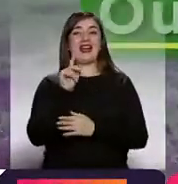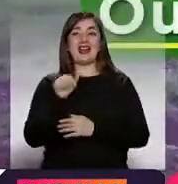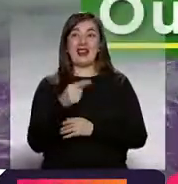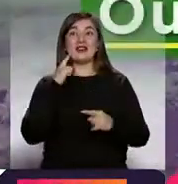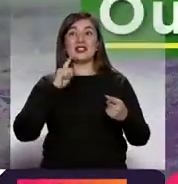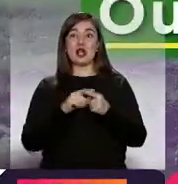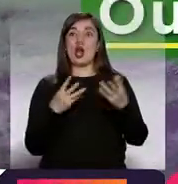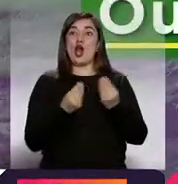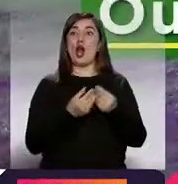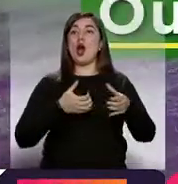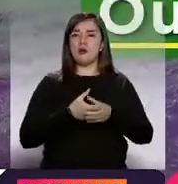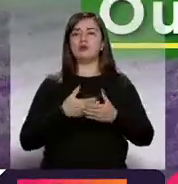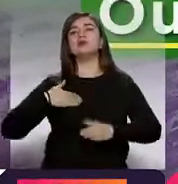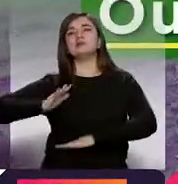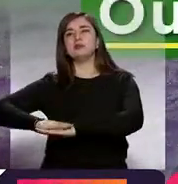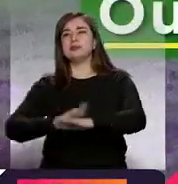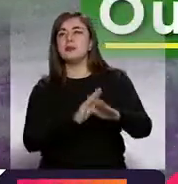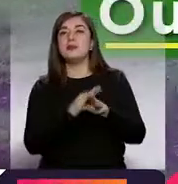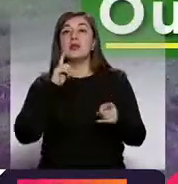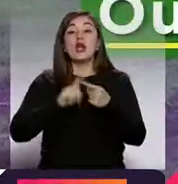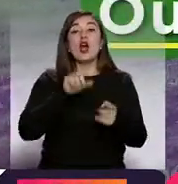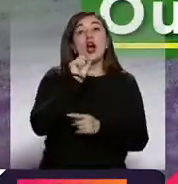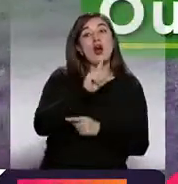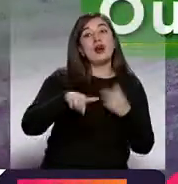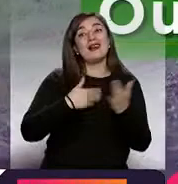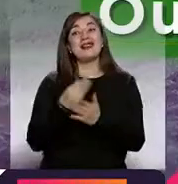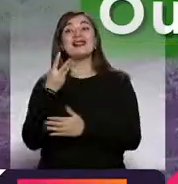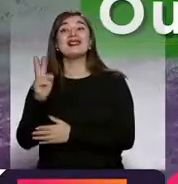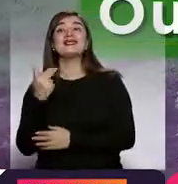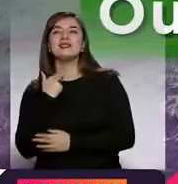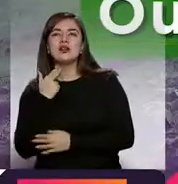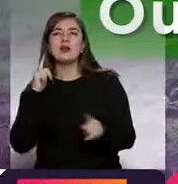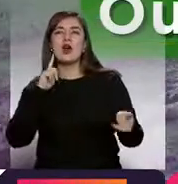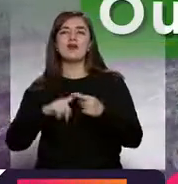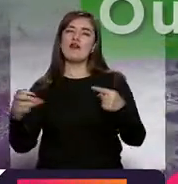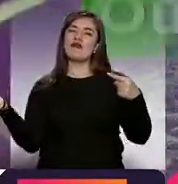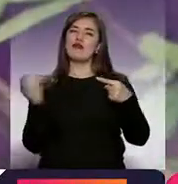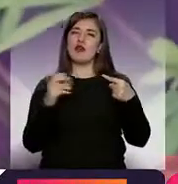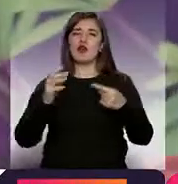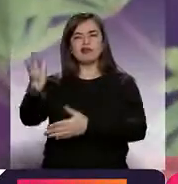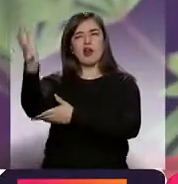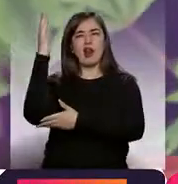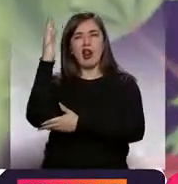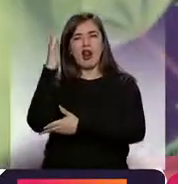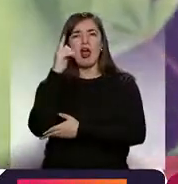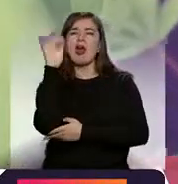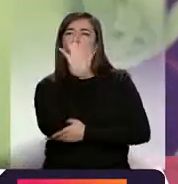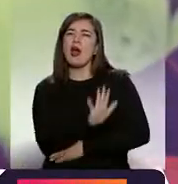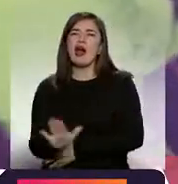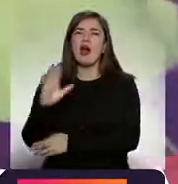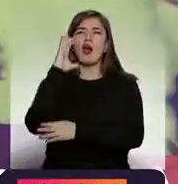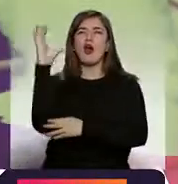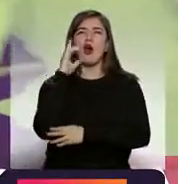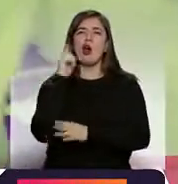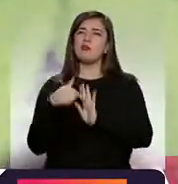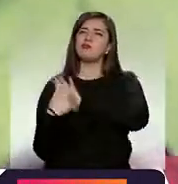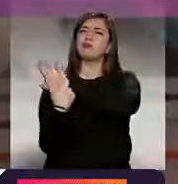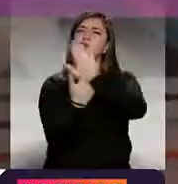ASOCOLCANA, realizará entre el 11 y el 13 de noviembre un foro para conocer cómo está Colombia ante el mundo.